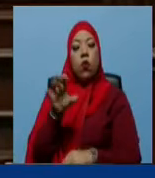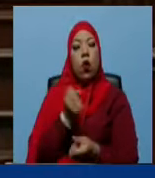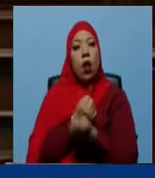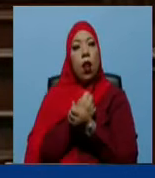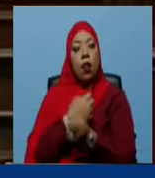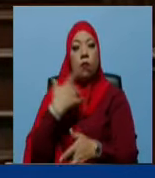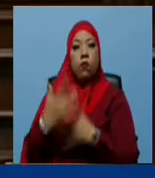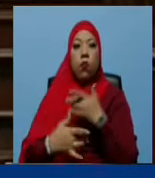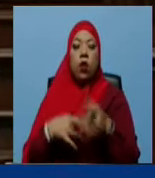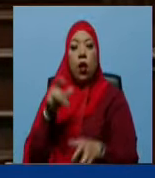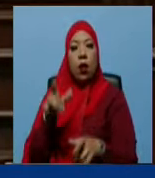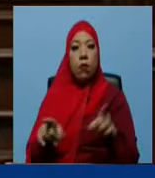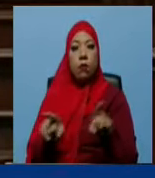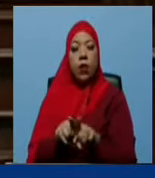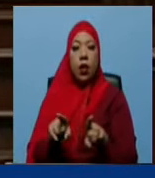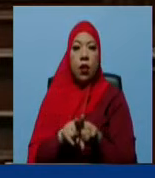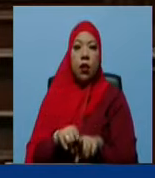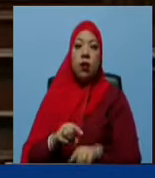la patria,